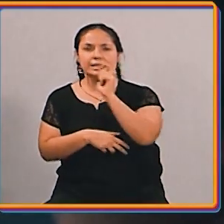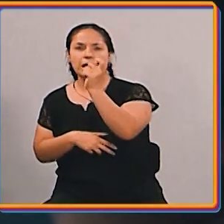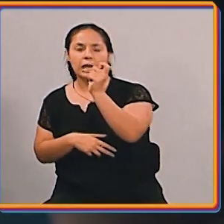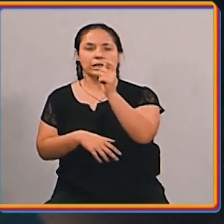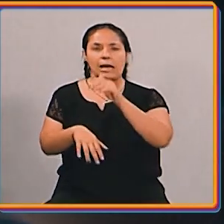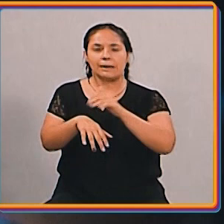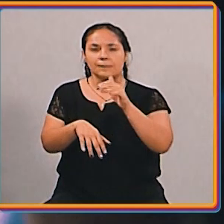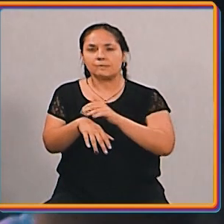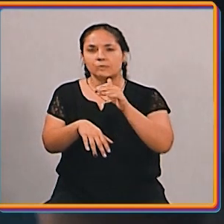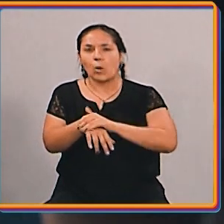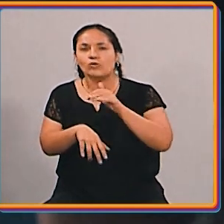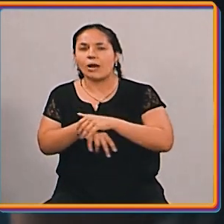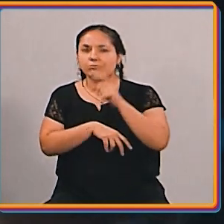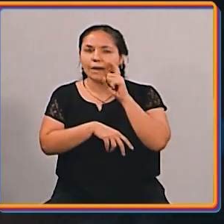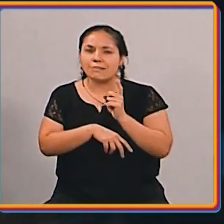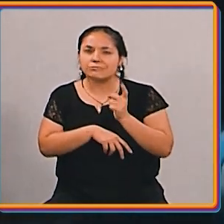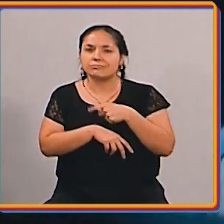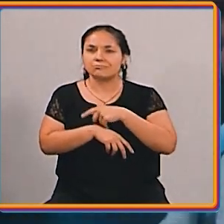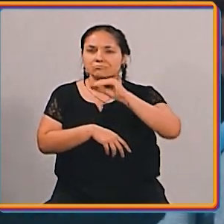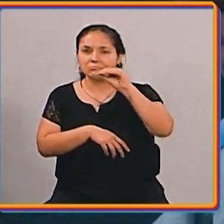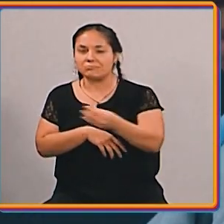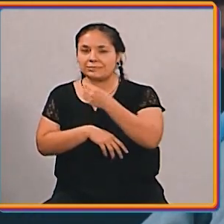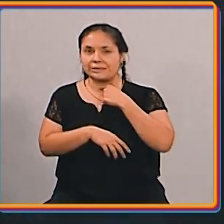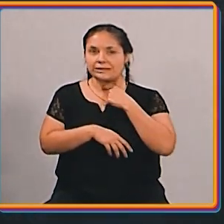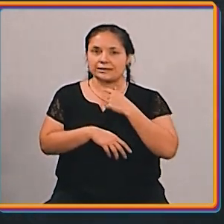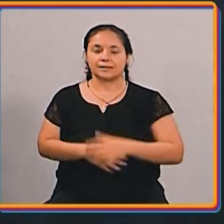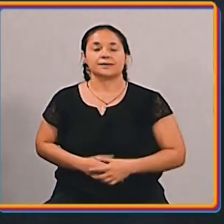intentan sabotear nuestros objetivos.